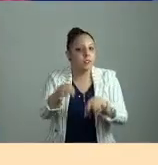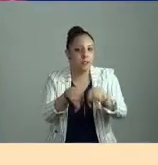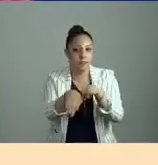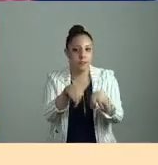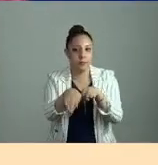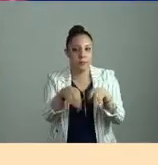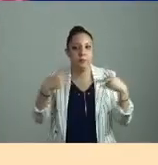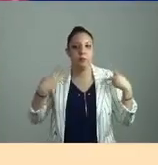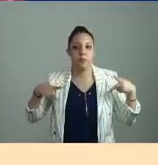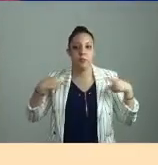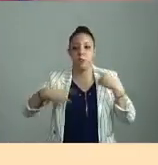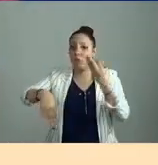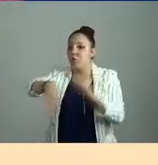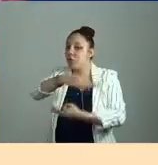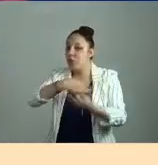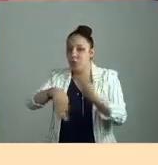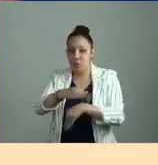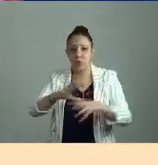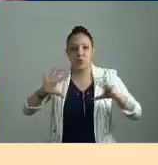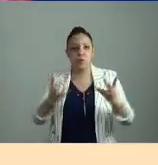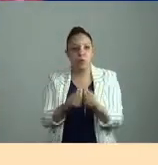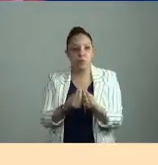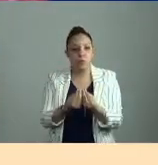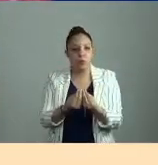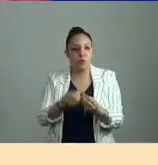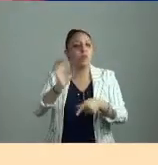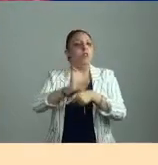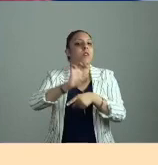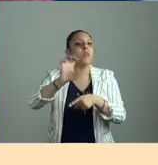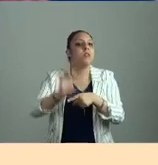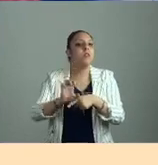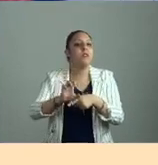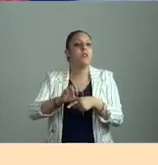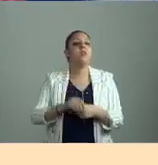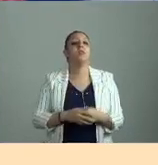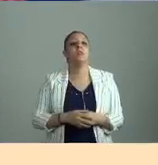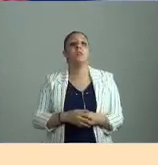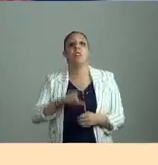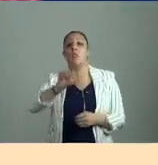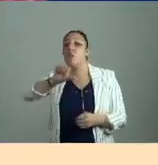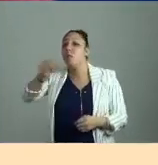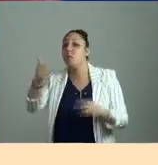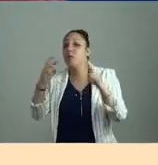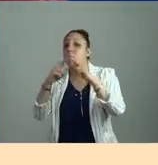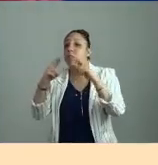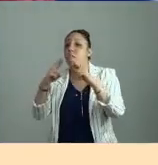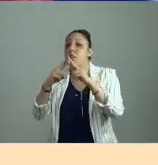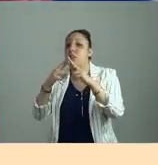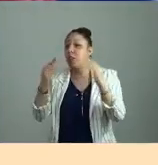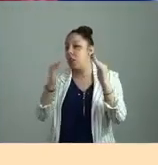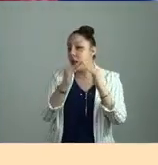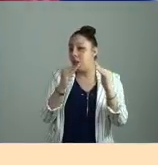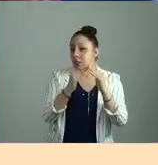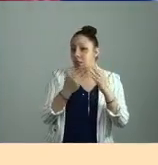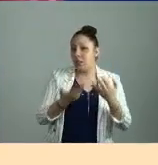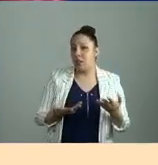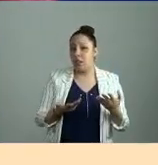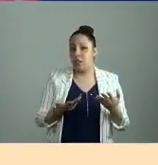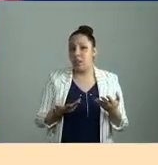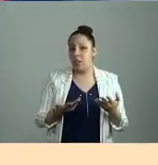entonces la casa el hogar no es algo de separado de la economía capitalista